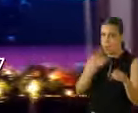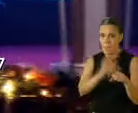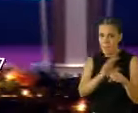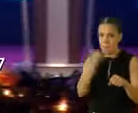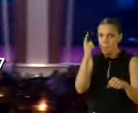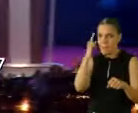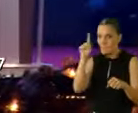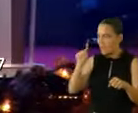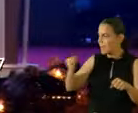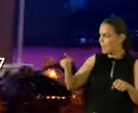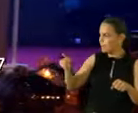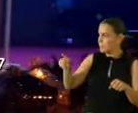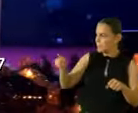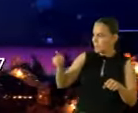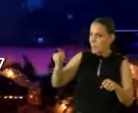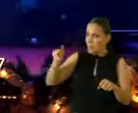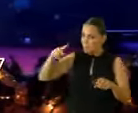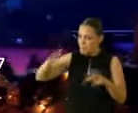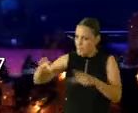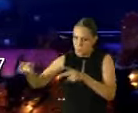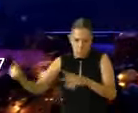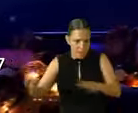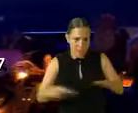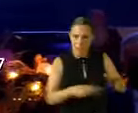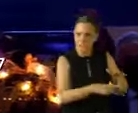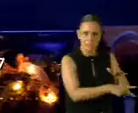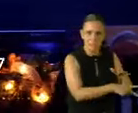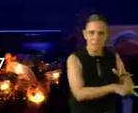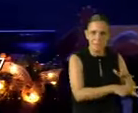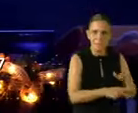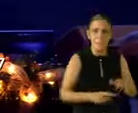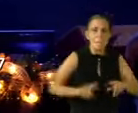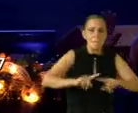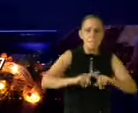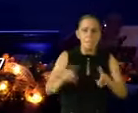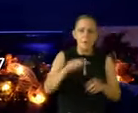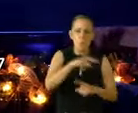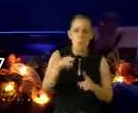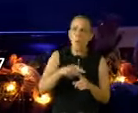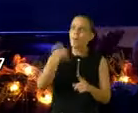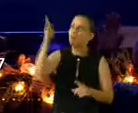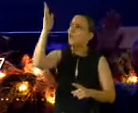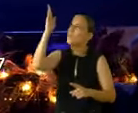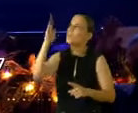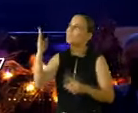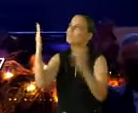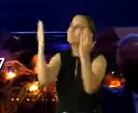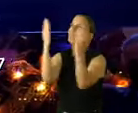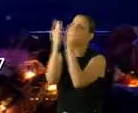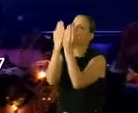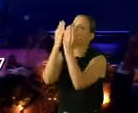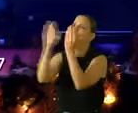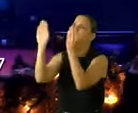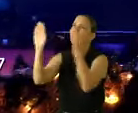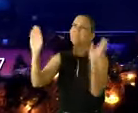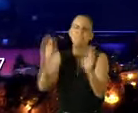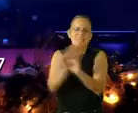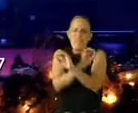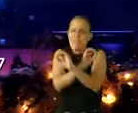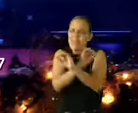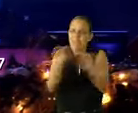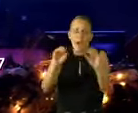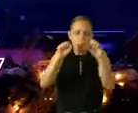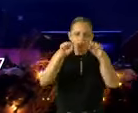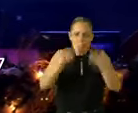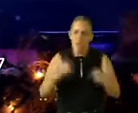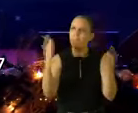abre puertas, nadie las puede cerrar. Vamos, vamos, adore la gloria de Dios.